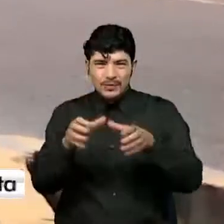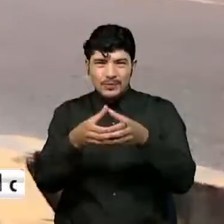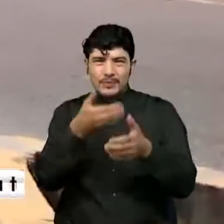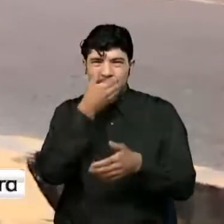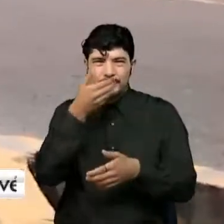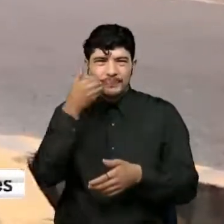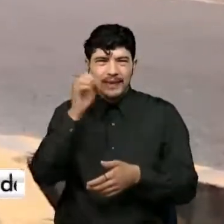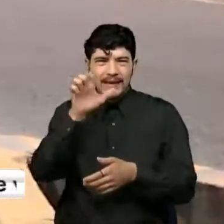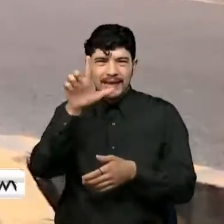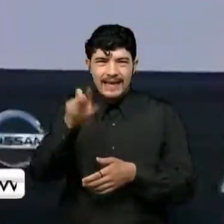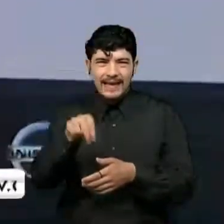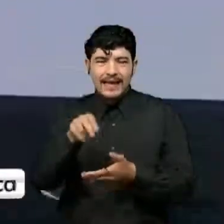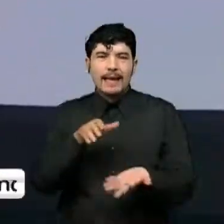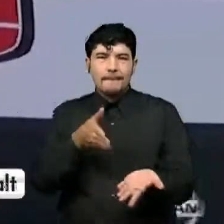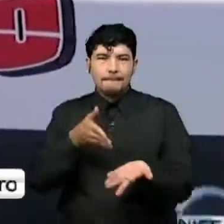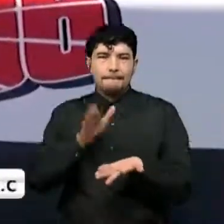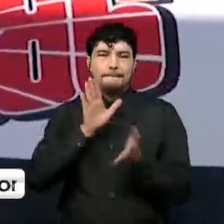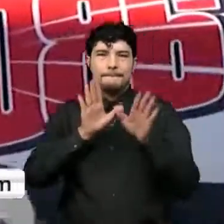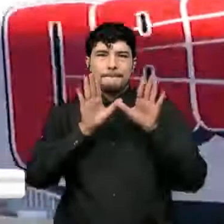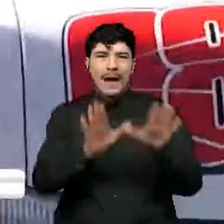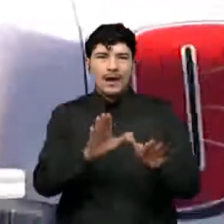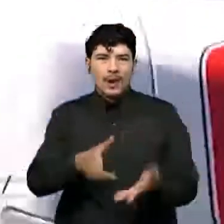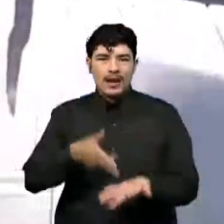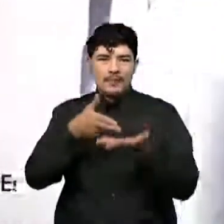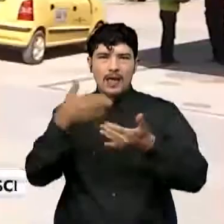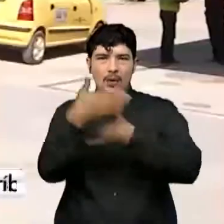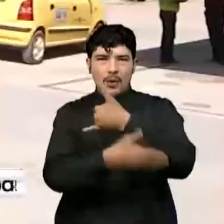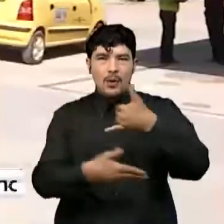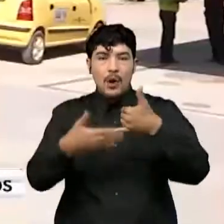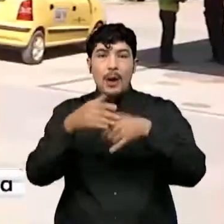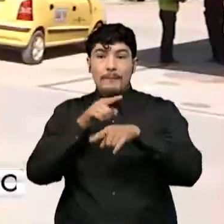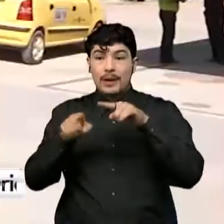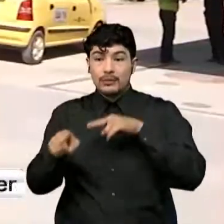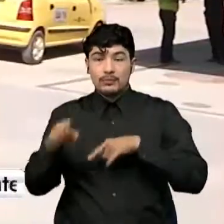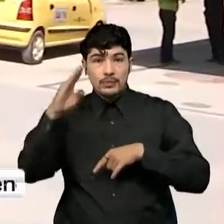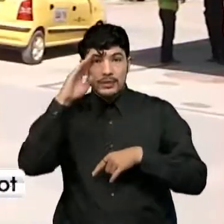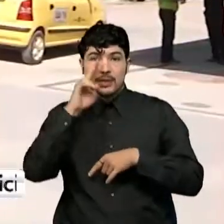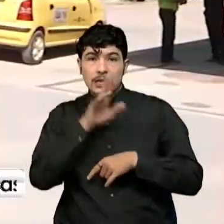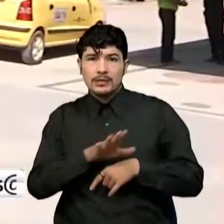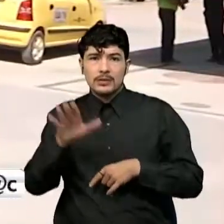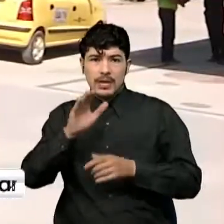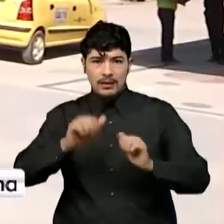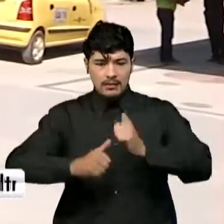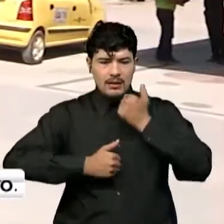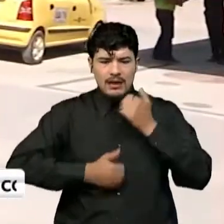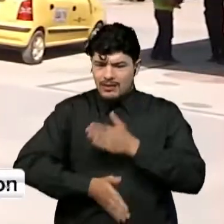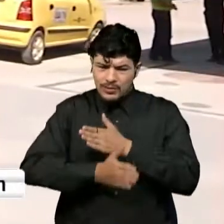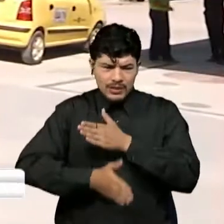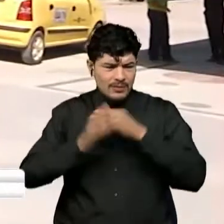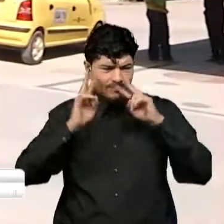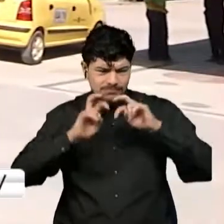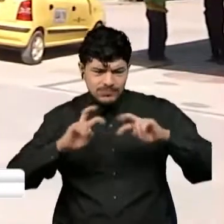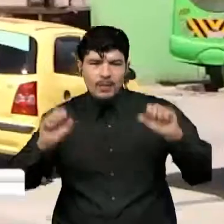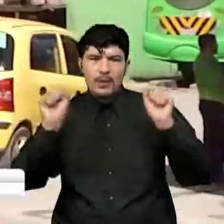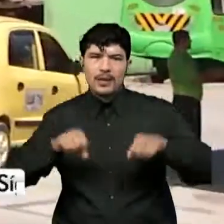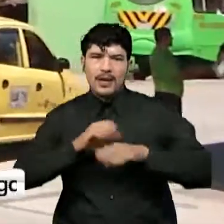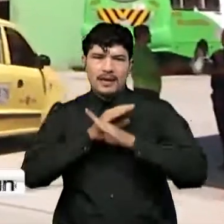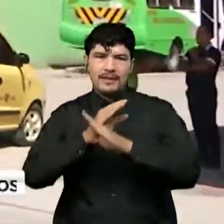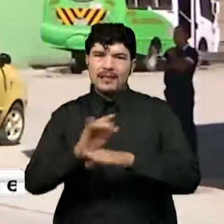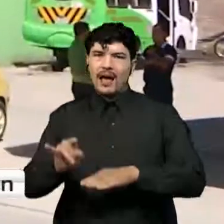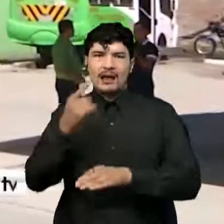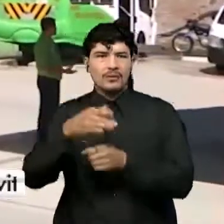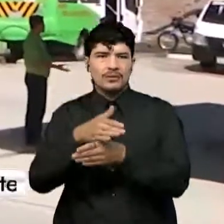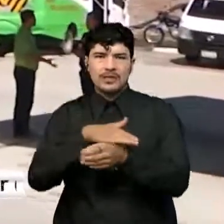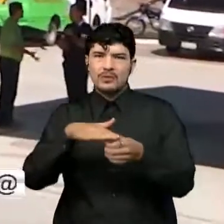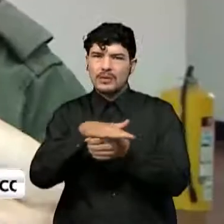atentados importantes sin embargo la fuerza pública ha indicado que los operativos son constantes para evitar la afectación de los viajeros los